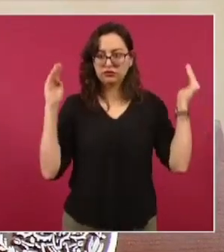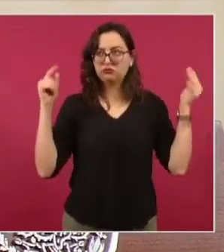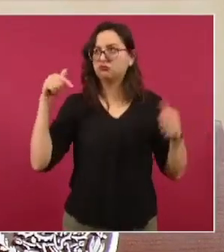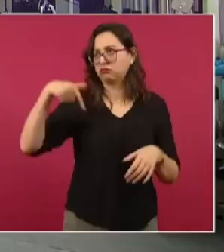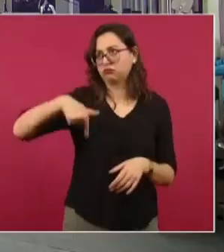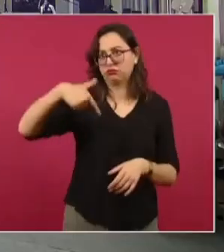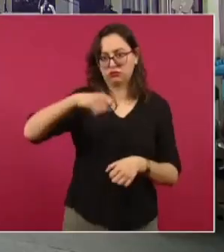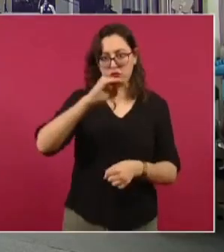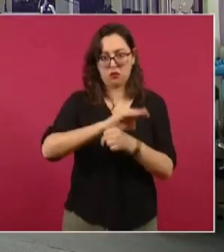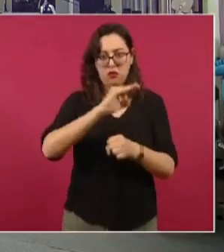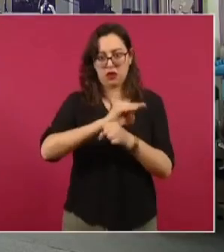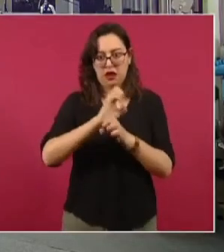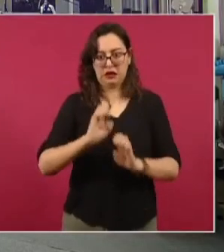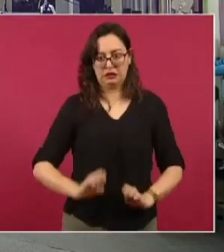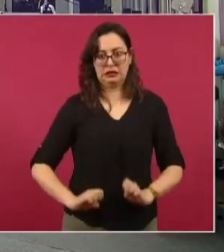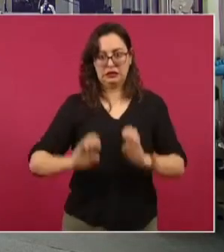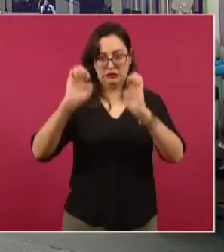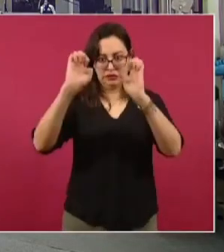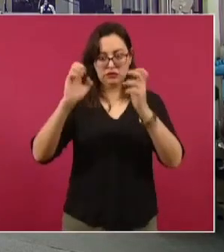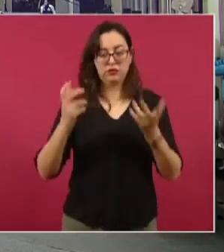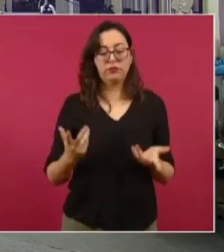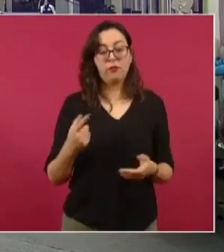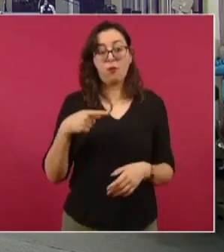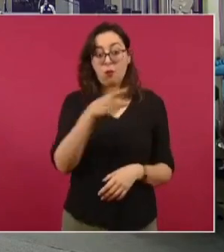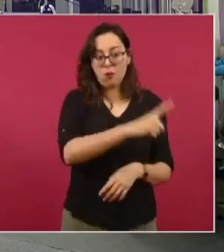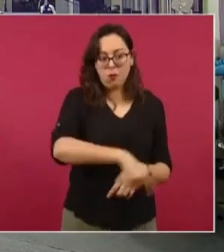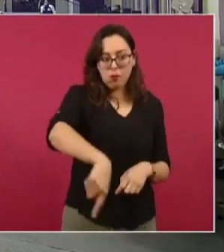quemaran el palacio